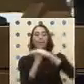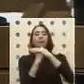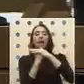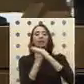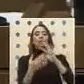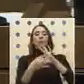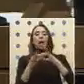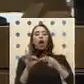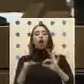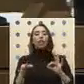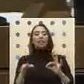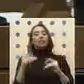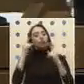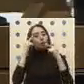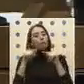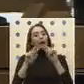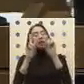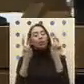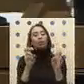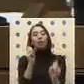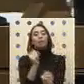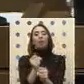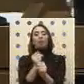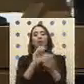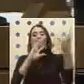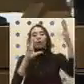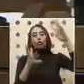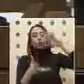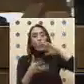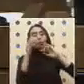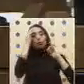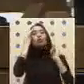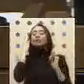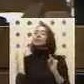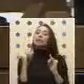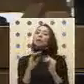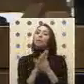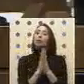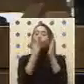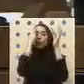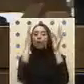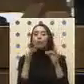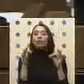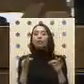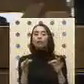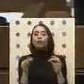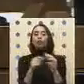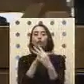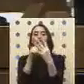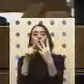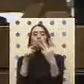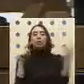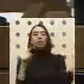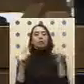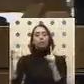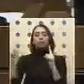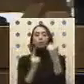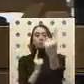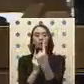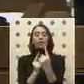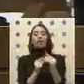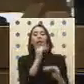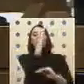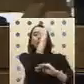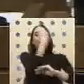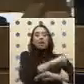organización para los temas laborales del mundo siempre toma todas sus decisiones en forma tripartita: